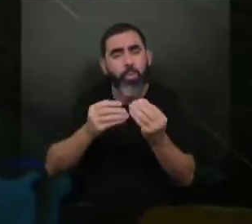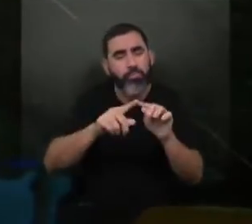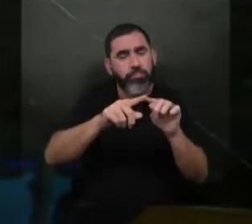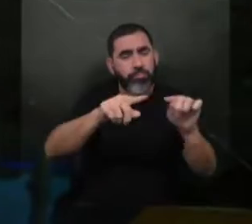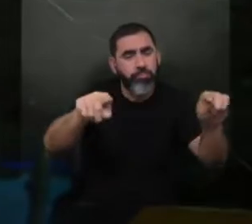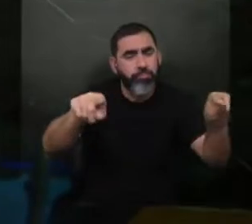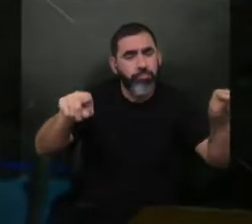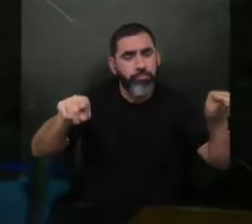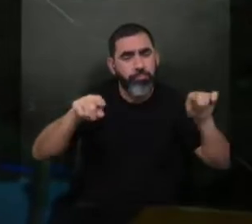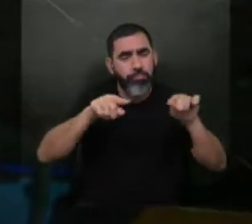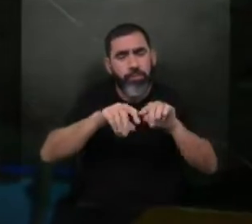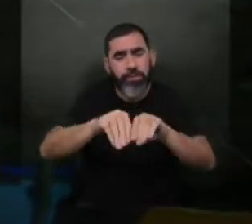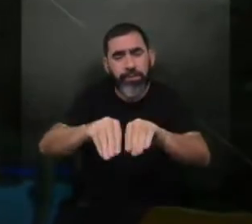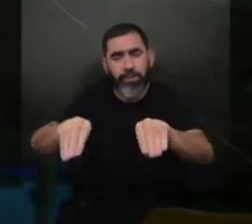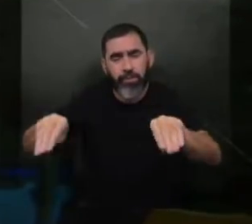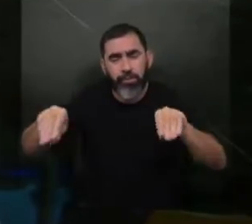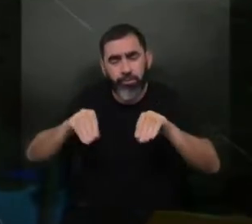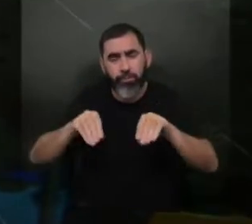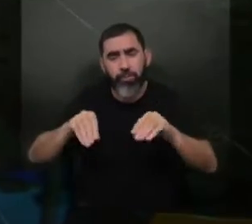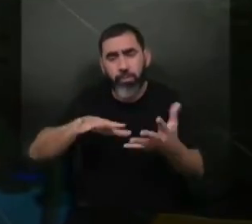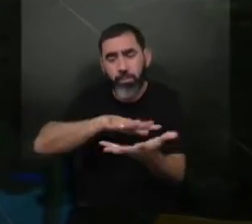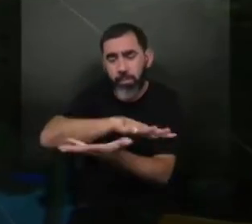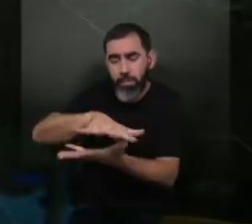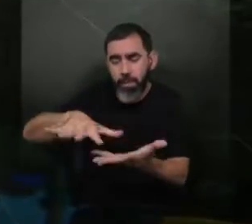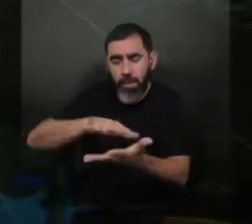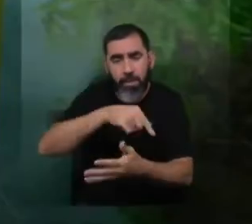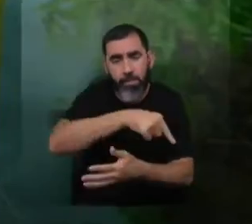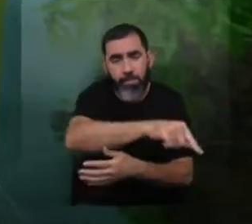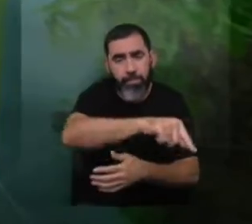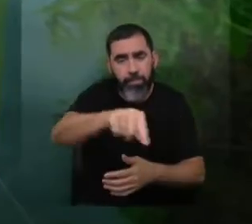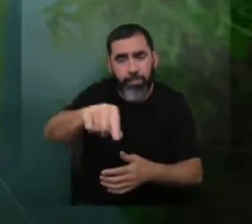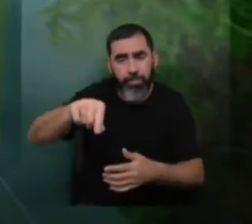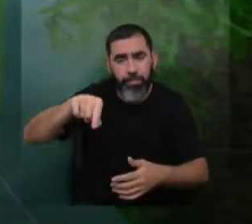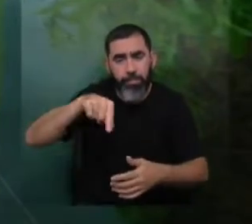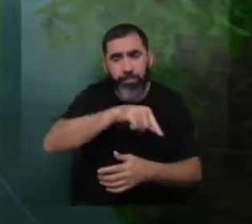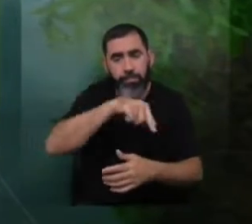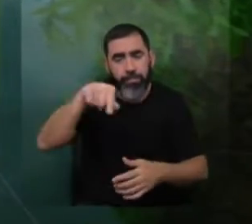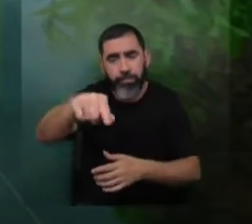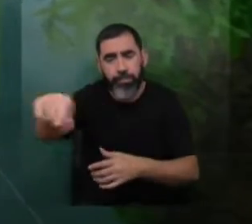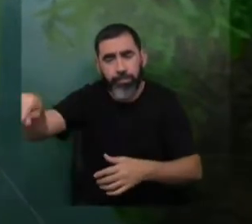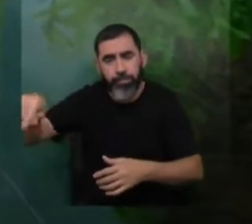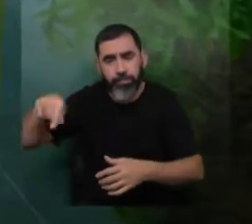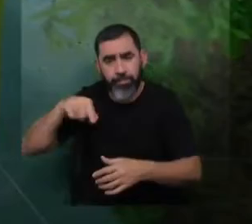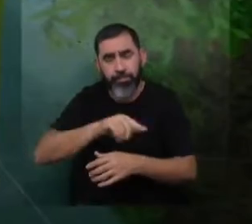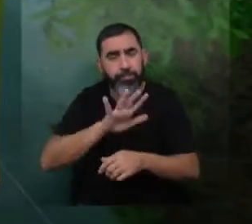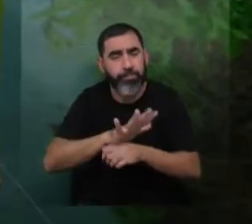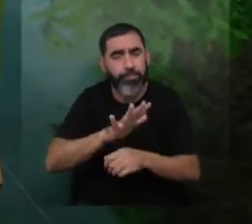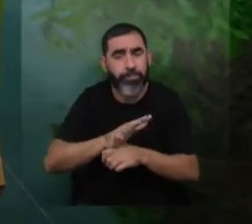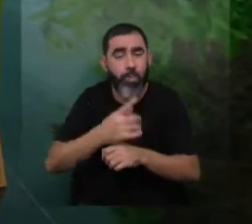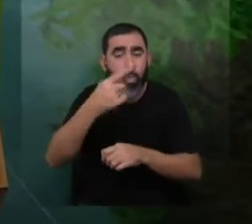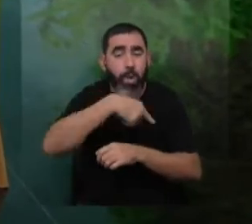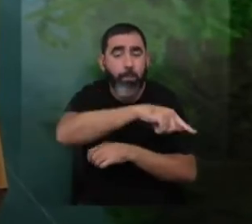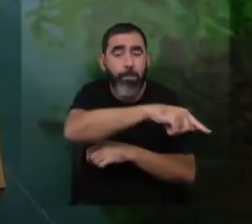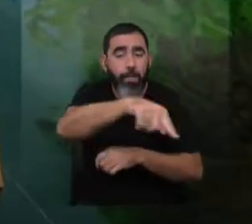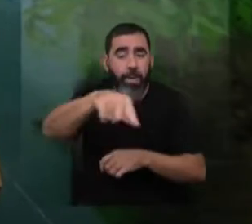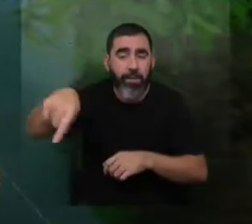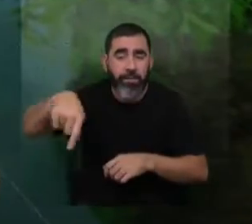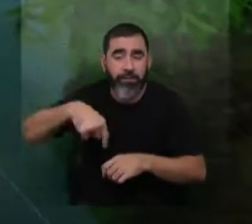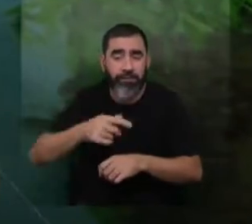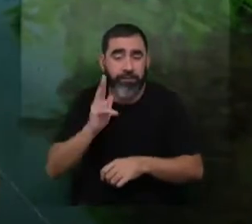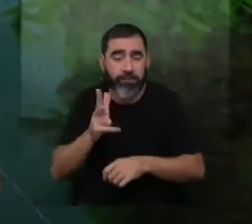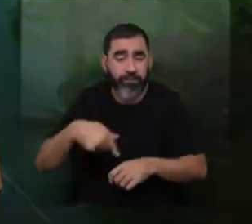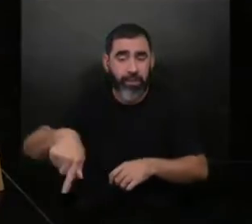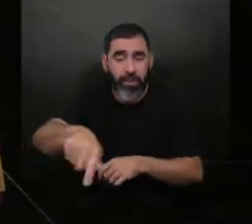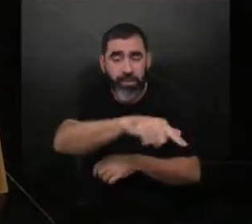el terreno. Ustedes toman, digamos, un mapa y lo dividen, vamos a decir, en lo que sería el equivalente a una manzana, una hectárea.